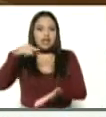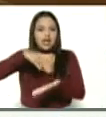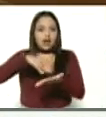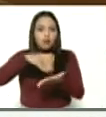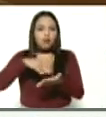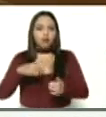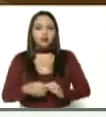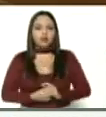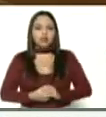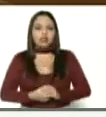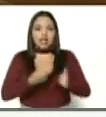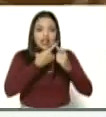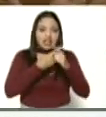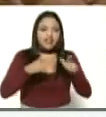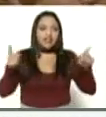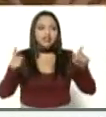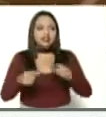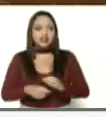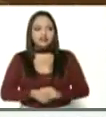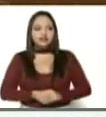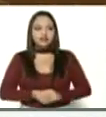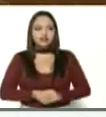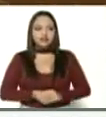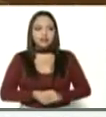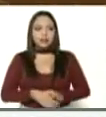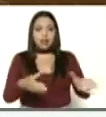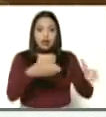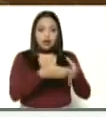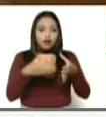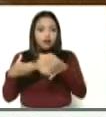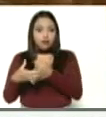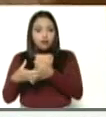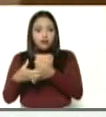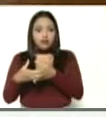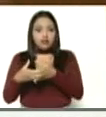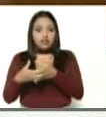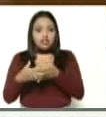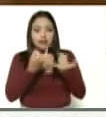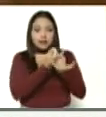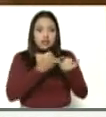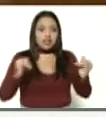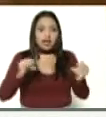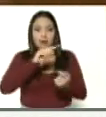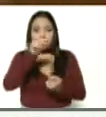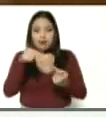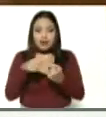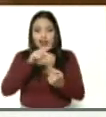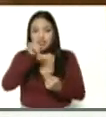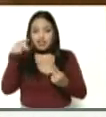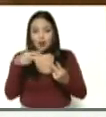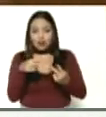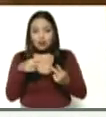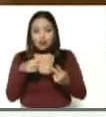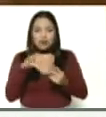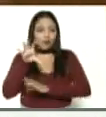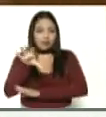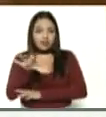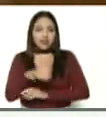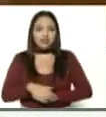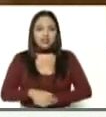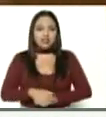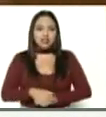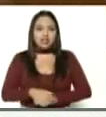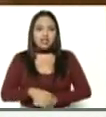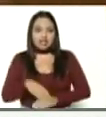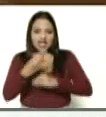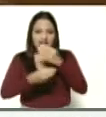eso es lo que diferencia los dos progresos de la independencia anteriores, Primera y Segunda República, del que se va a vivir luego en